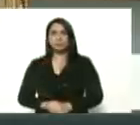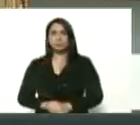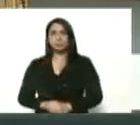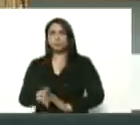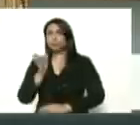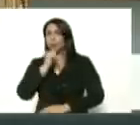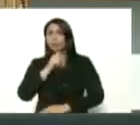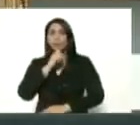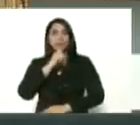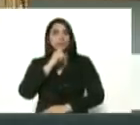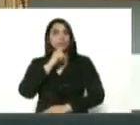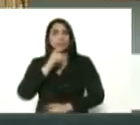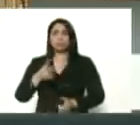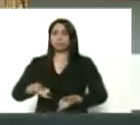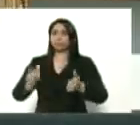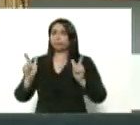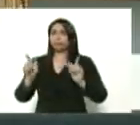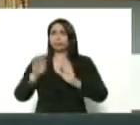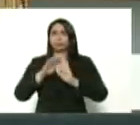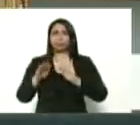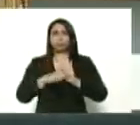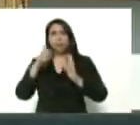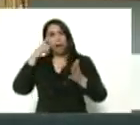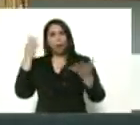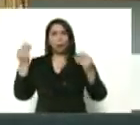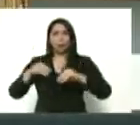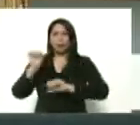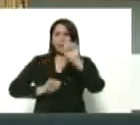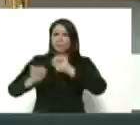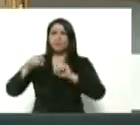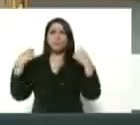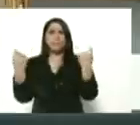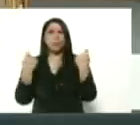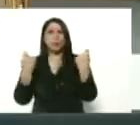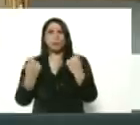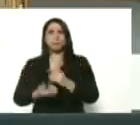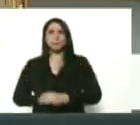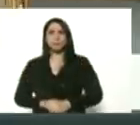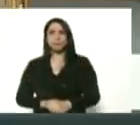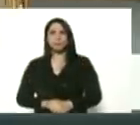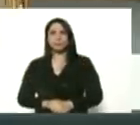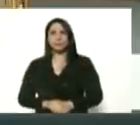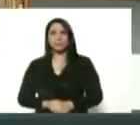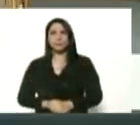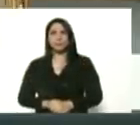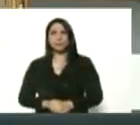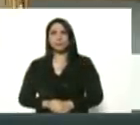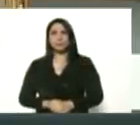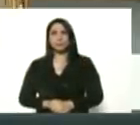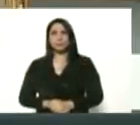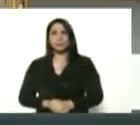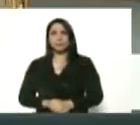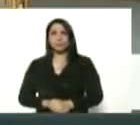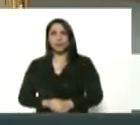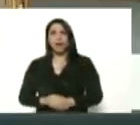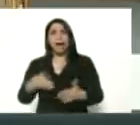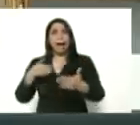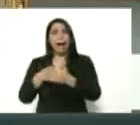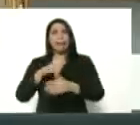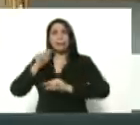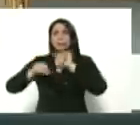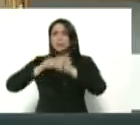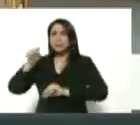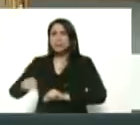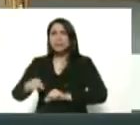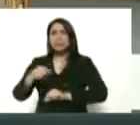es difícil activar un protocolo de defensa popular con IGLAS, con antimisiles, con